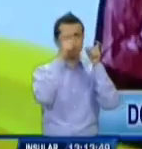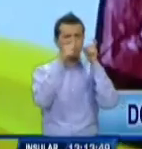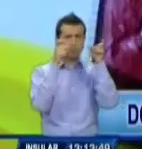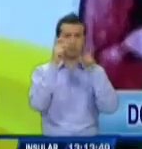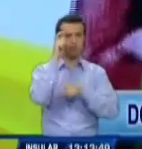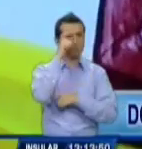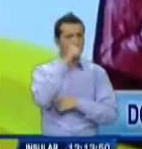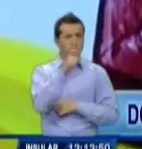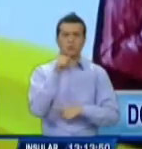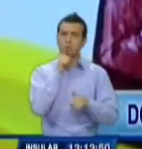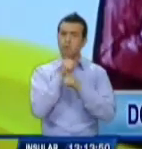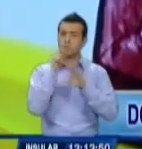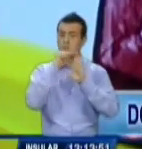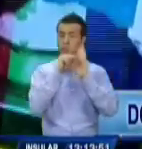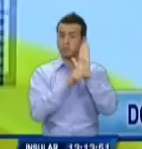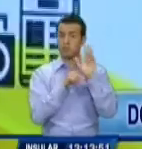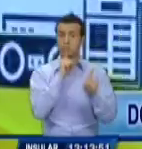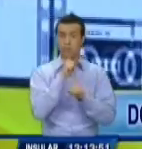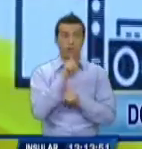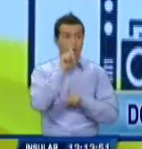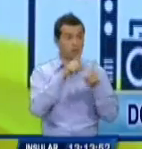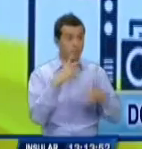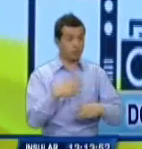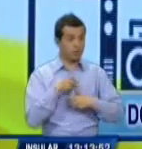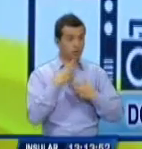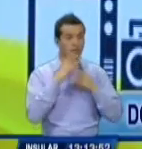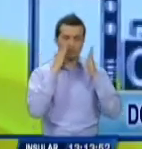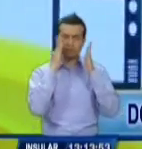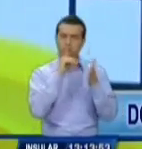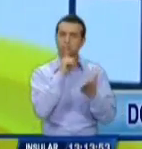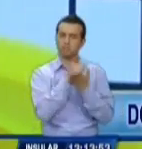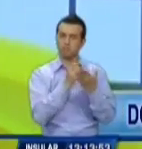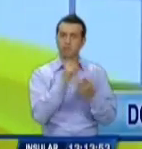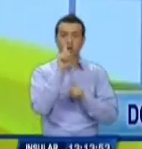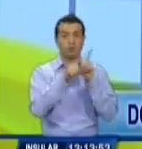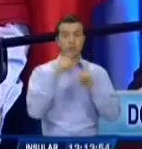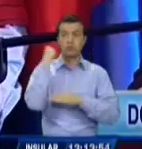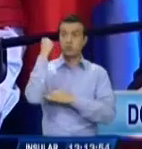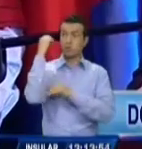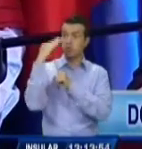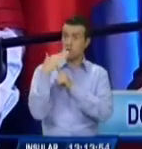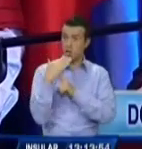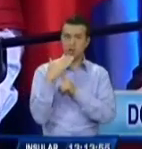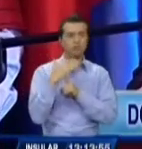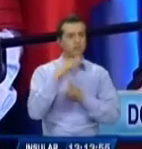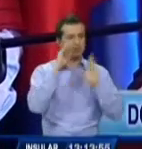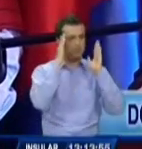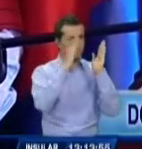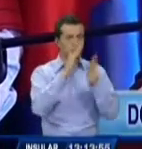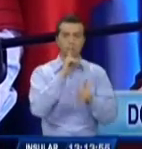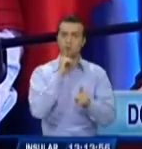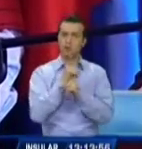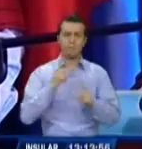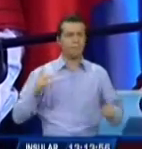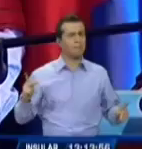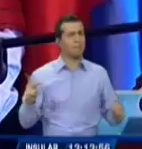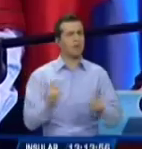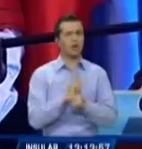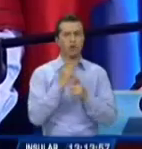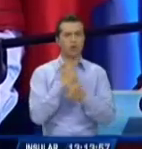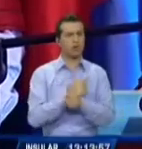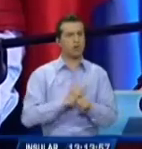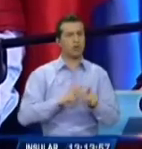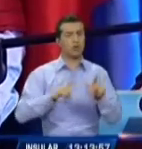de la normativa vigente y atender el reclamo de aquellos que ven vulnerados sus derechos en los medios. No hay peor violación a la libertad